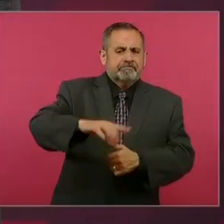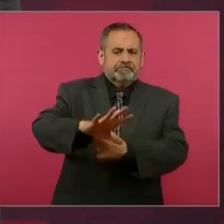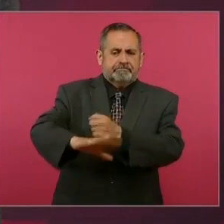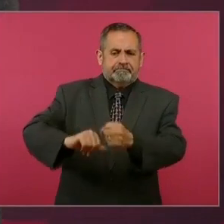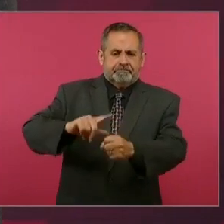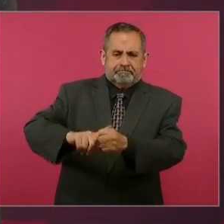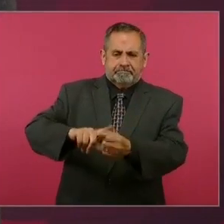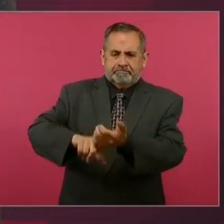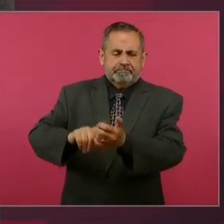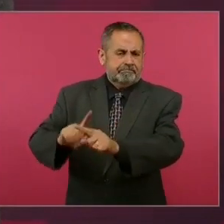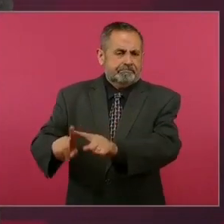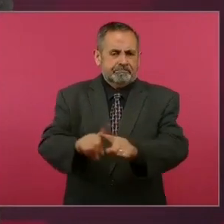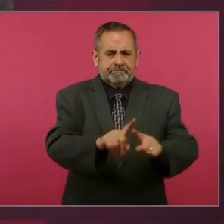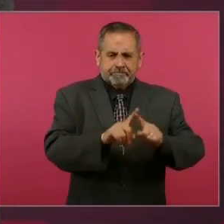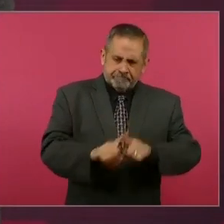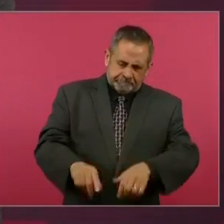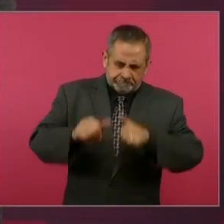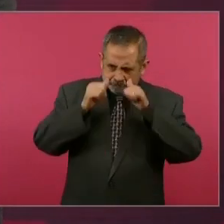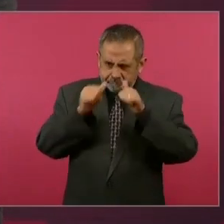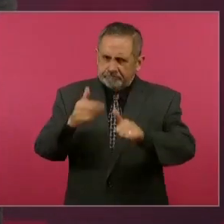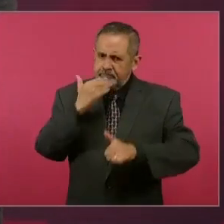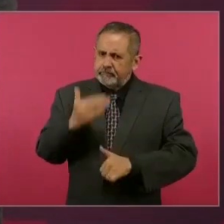a los animales.